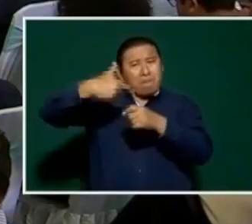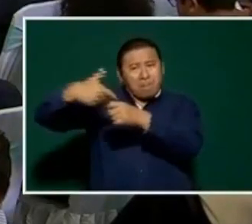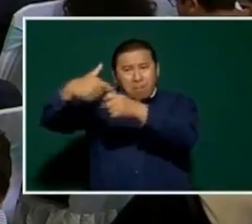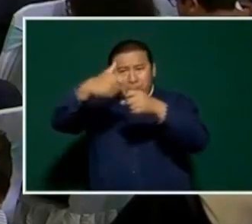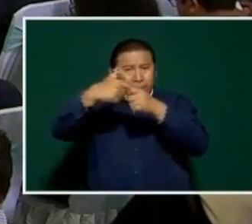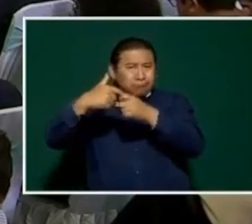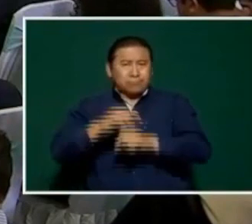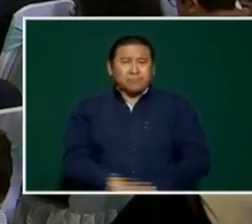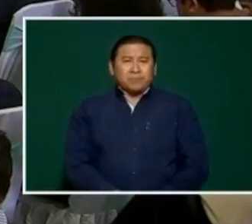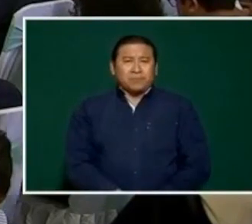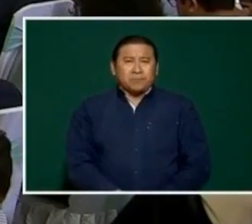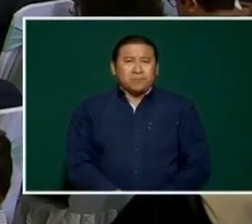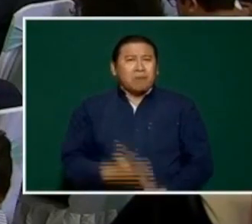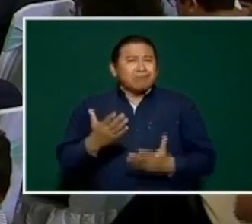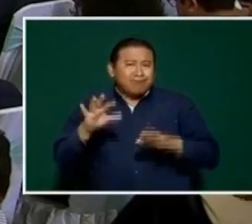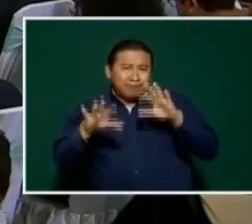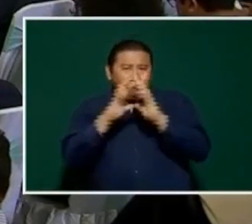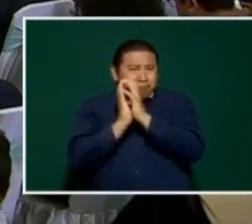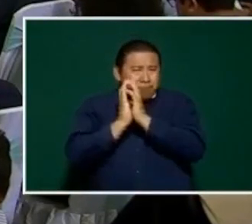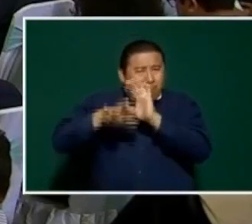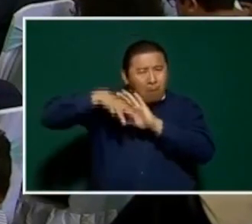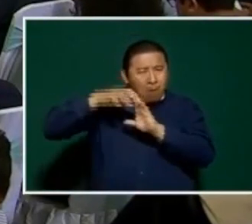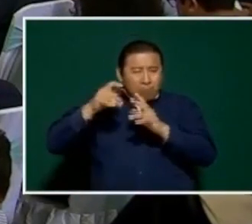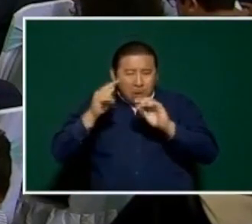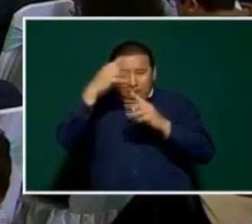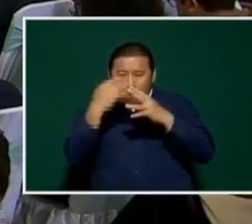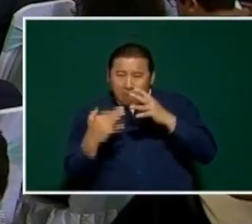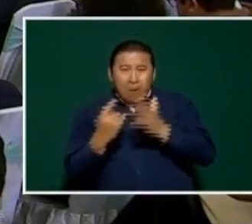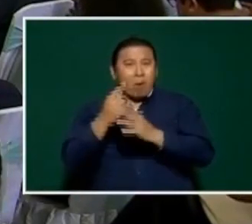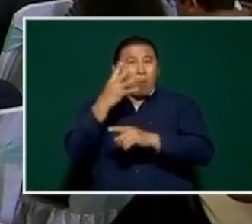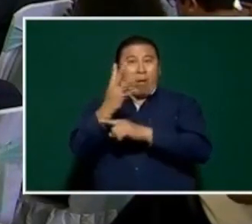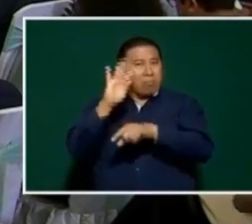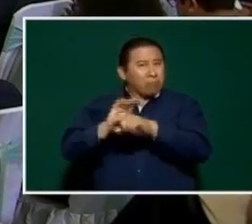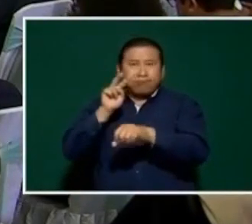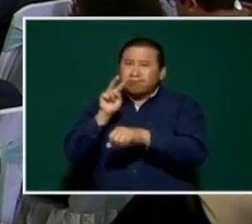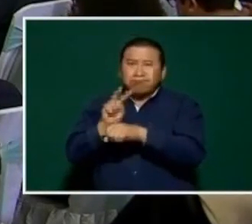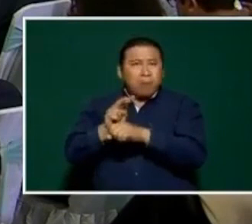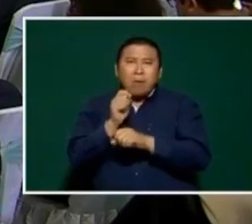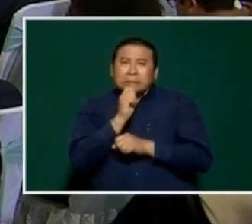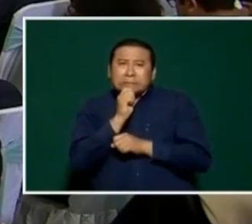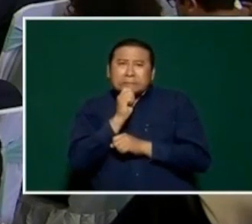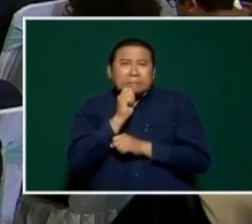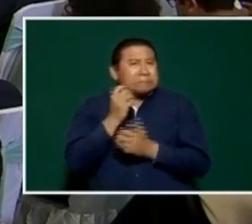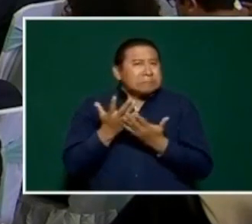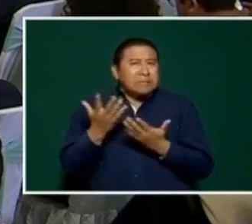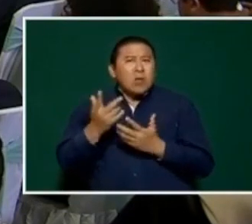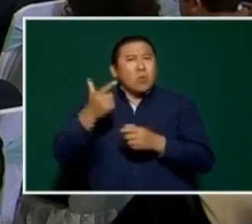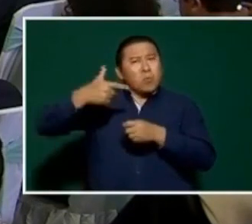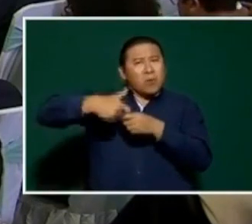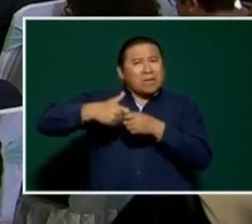de la profeco dio a conocer que en el municipio de acajete se encuentra la gasolinera que roba más